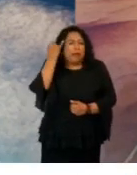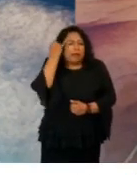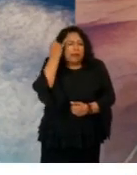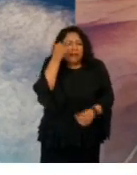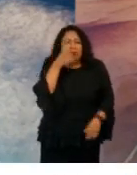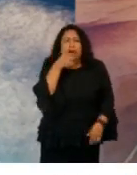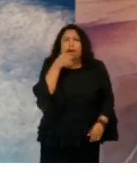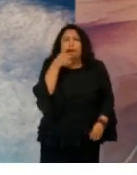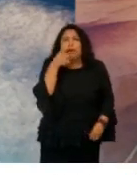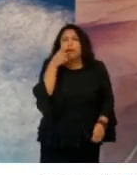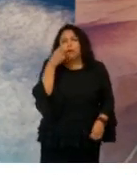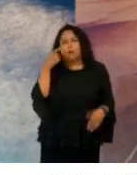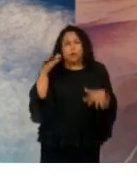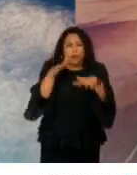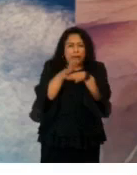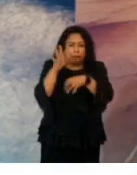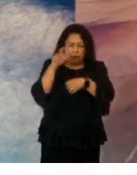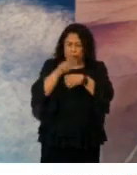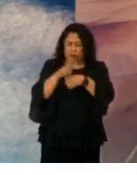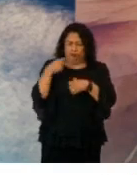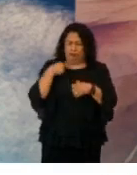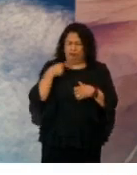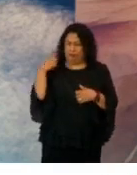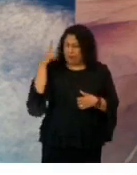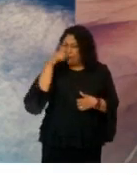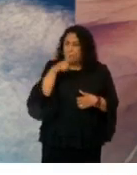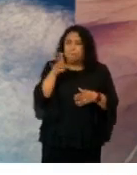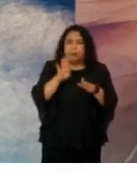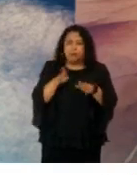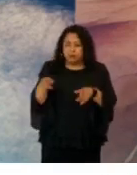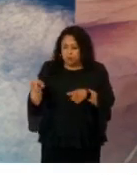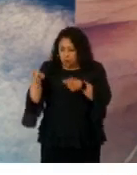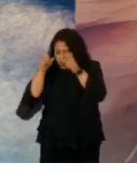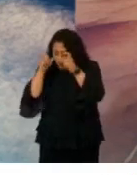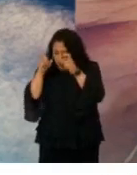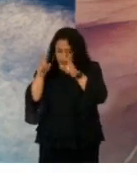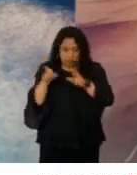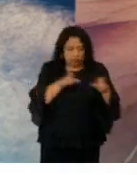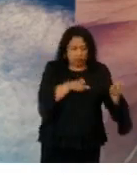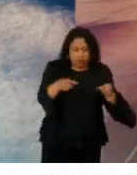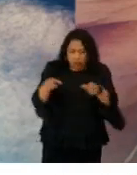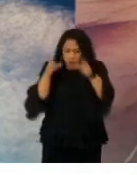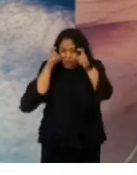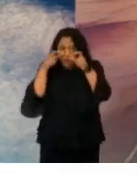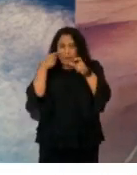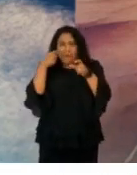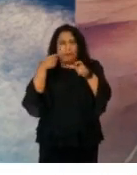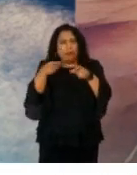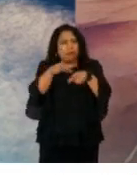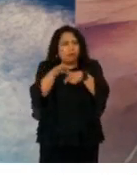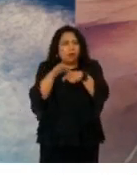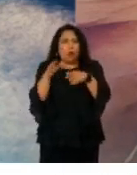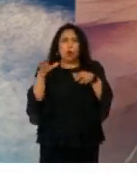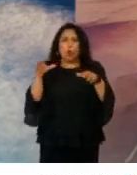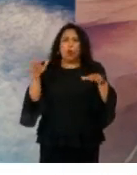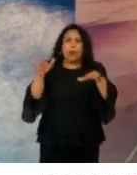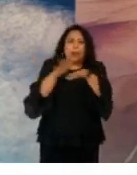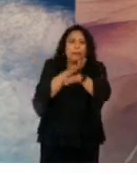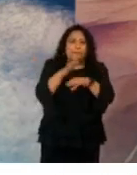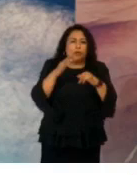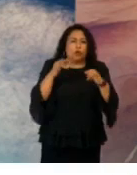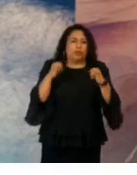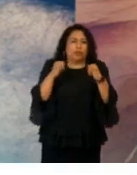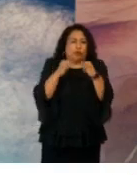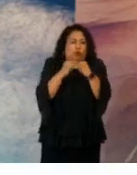imaginar cambios culturales, cambio de lentes para ver la realidad, cambio de leyes, cambio de instituciones,